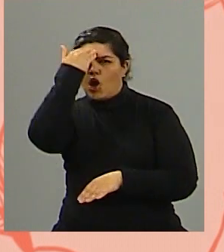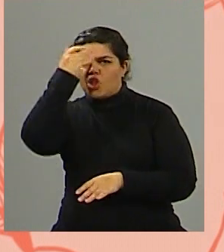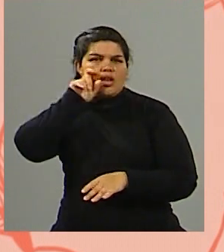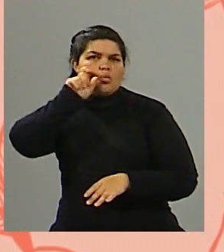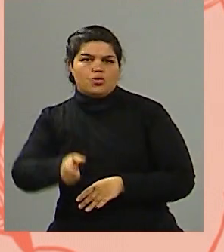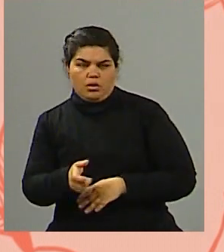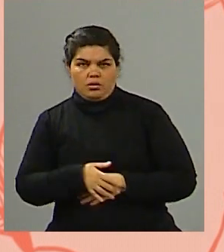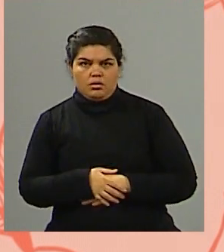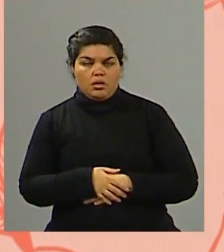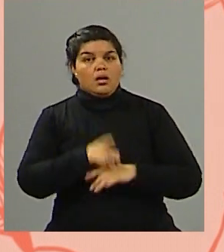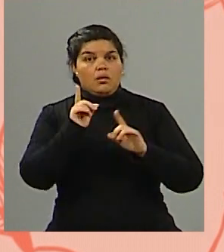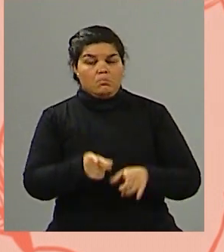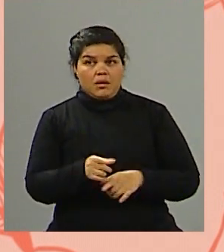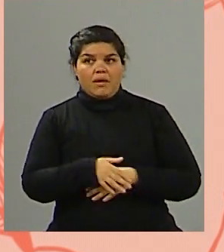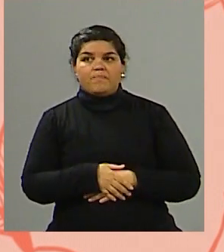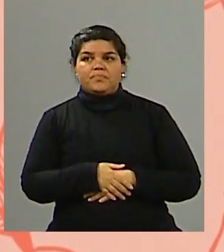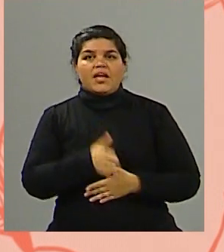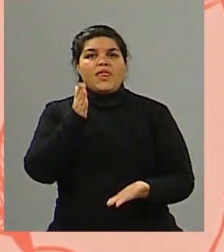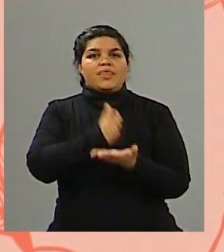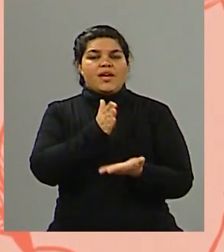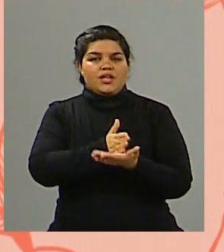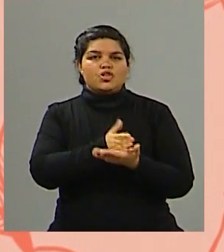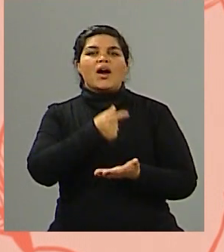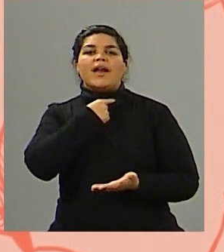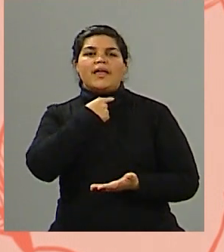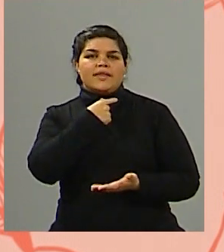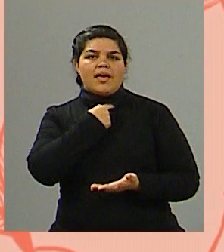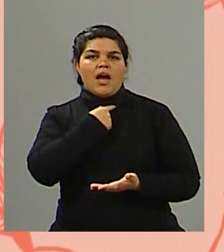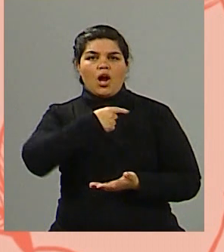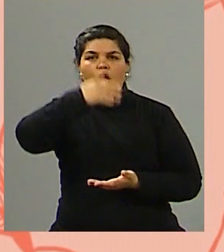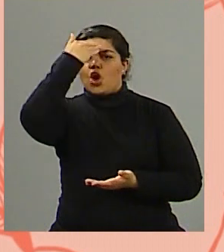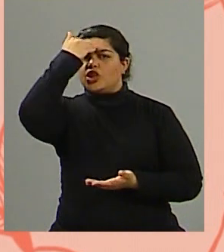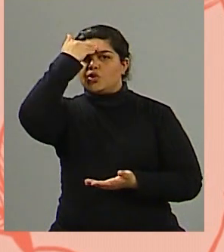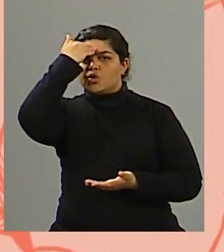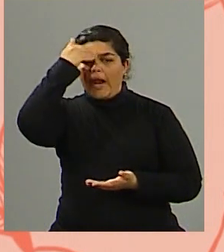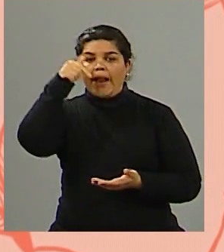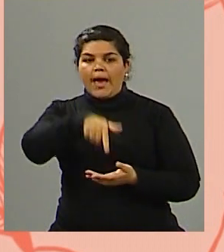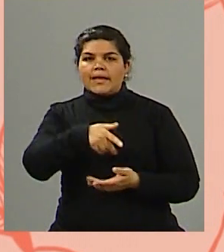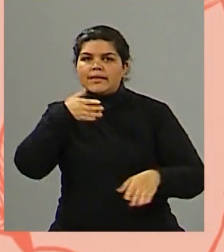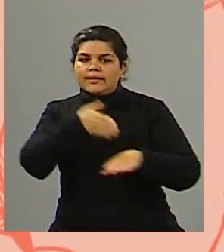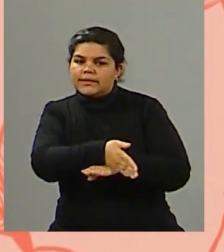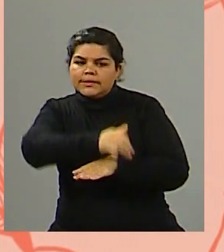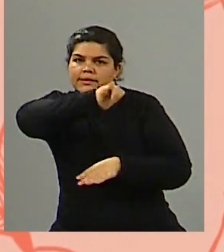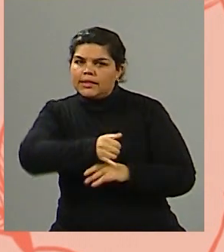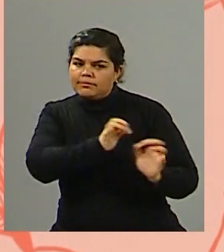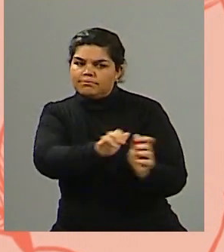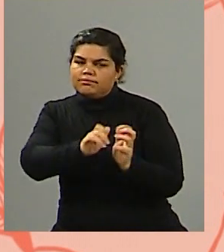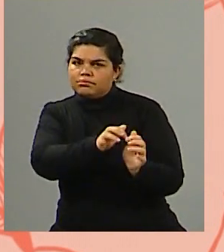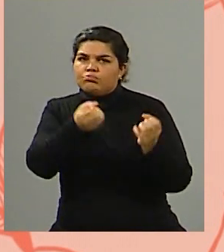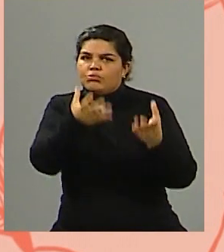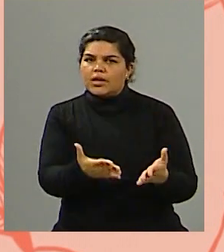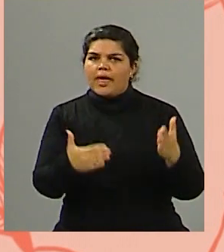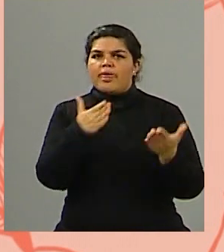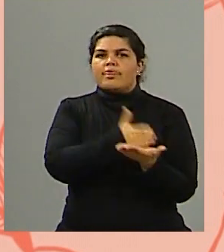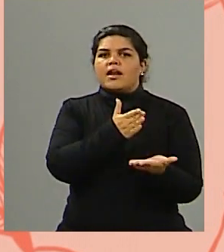que intervenga la Comisión de Derechos y Garantías Constitucionales, porque justamente hay un derecho constitucional que se está discutiendo, que es el derecho a la